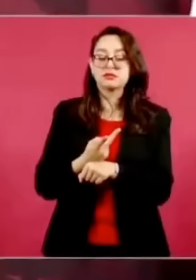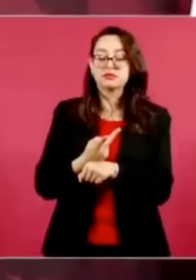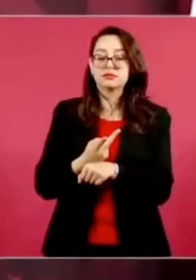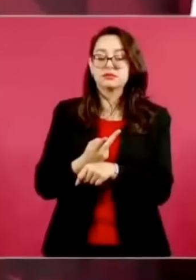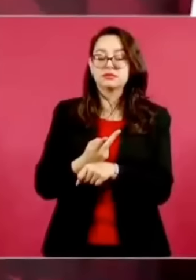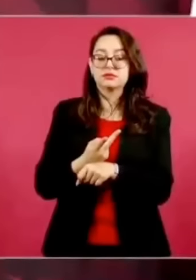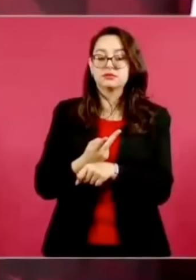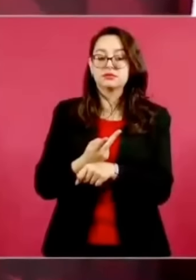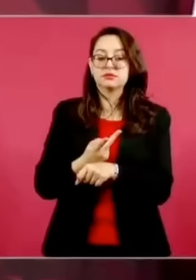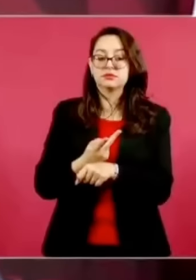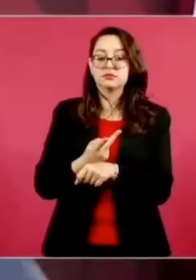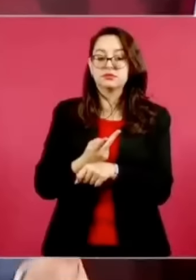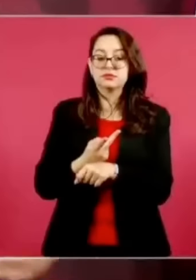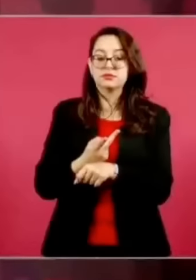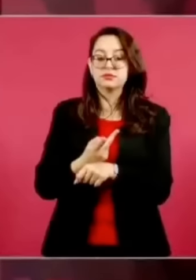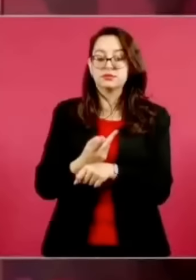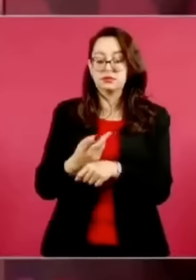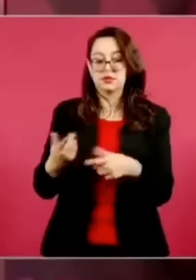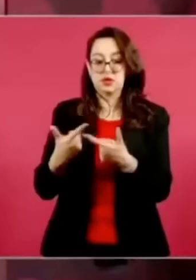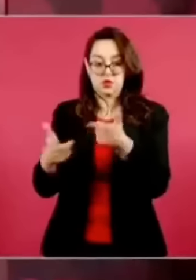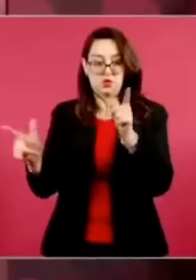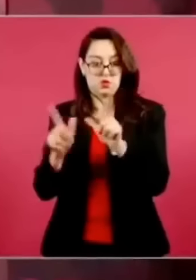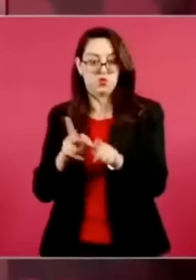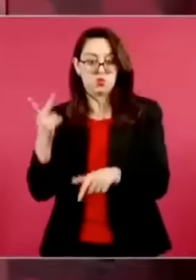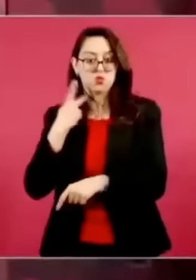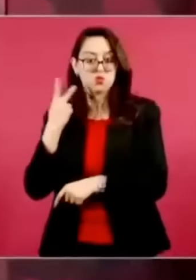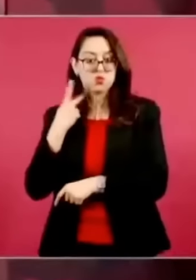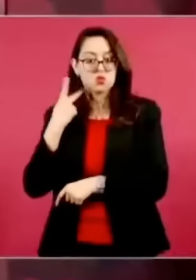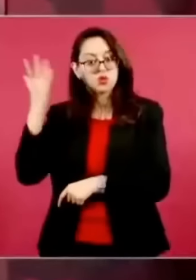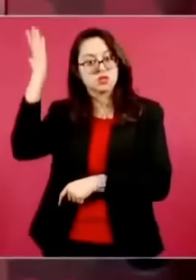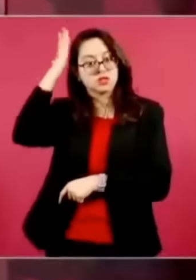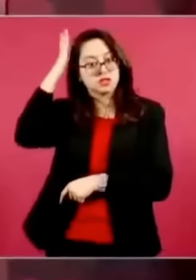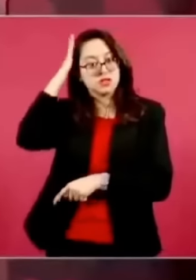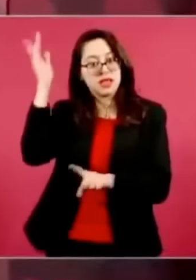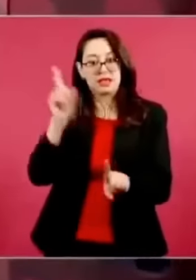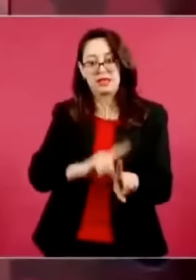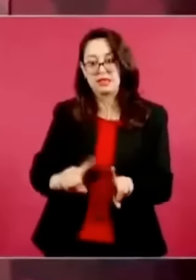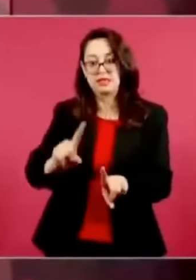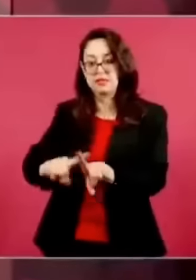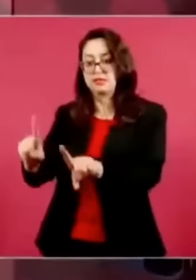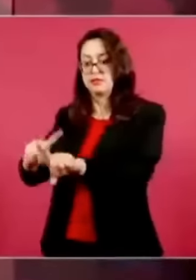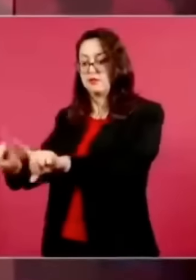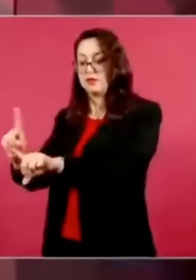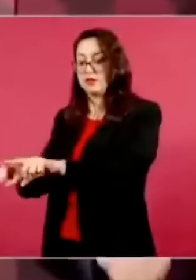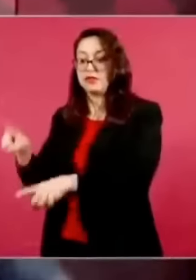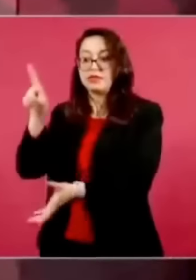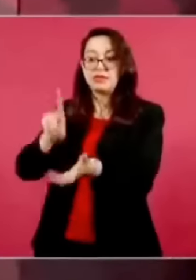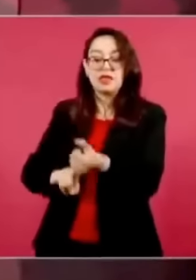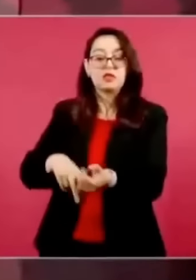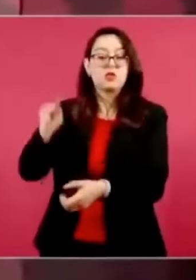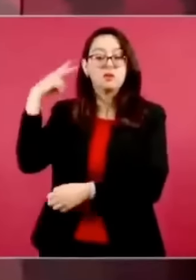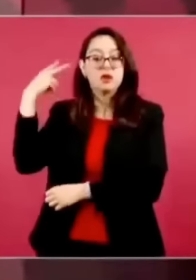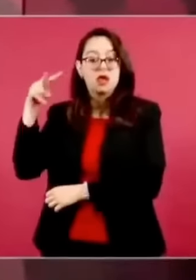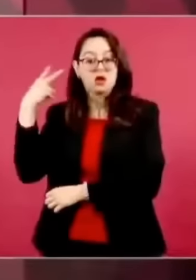copta a los dirigentes de ese partido en Veracruz